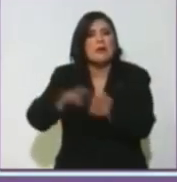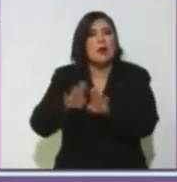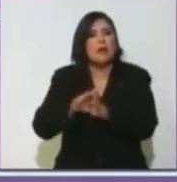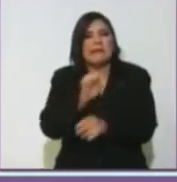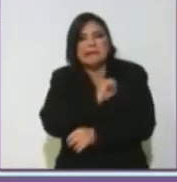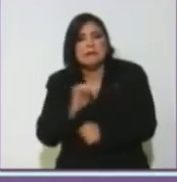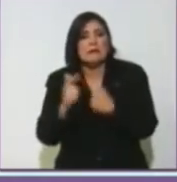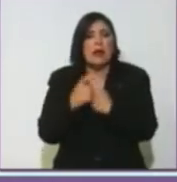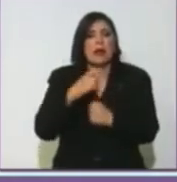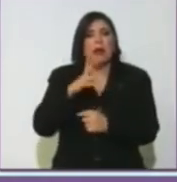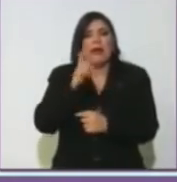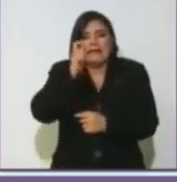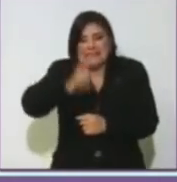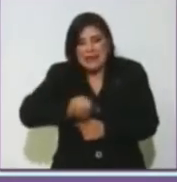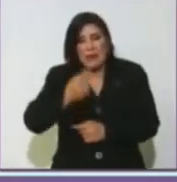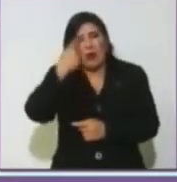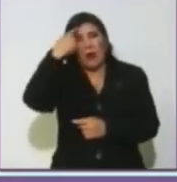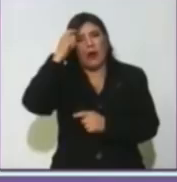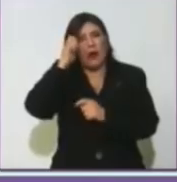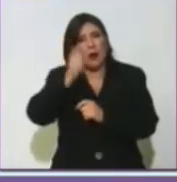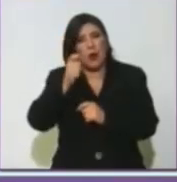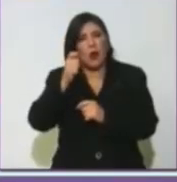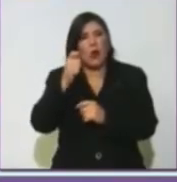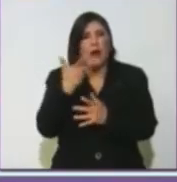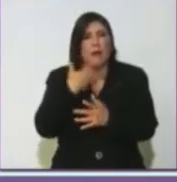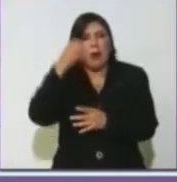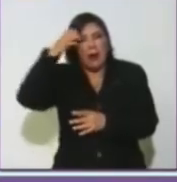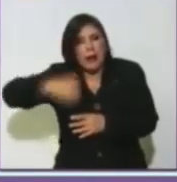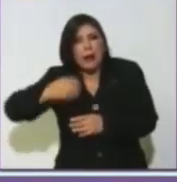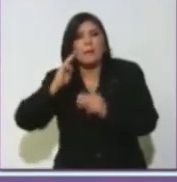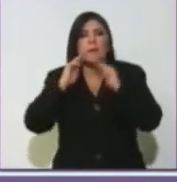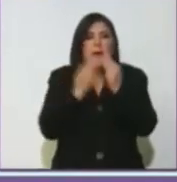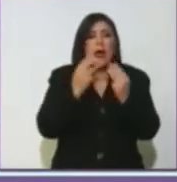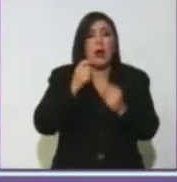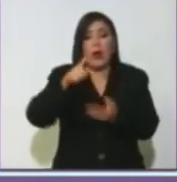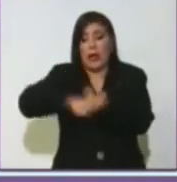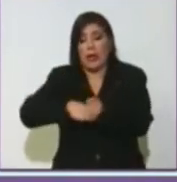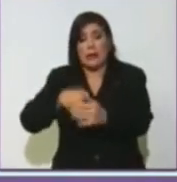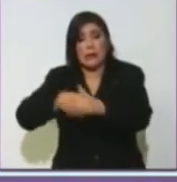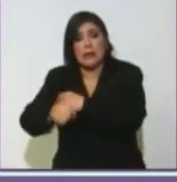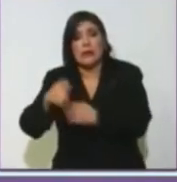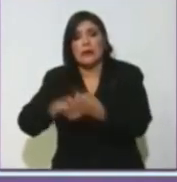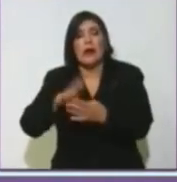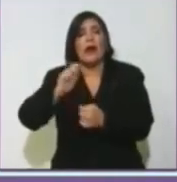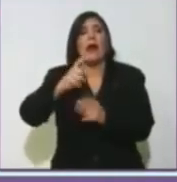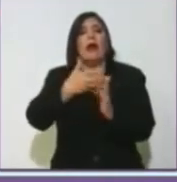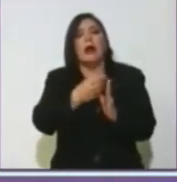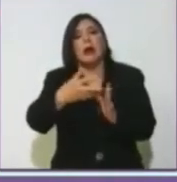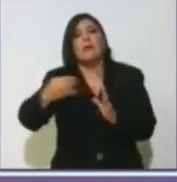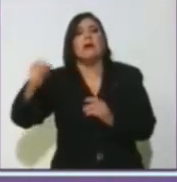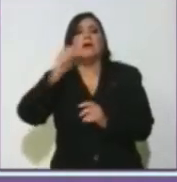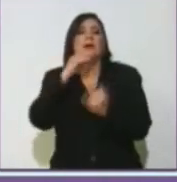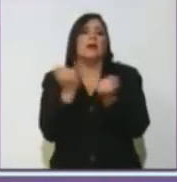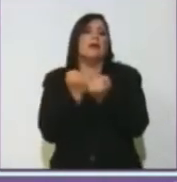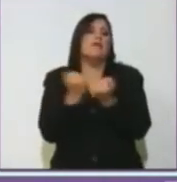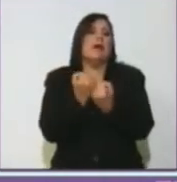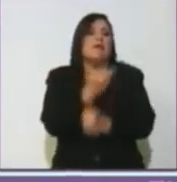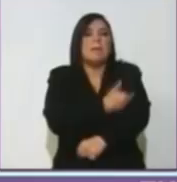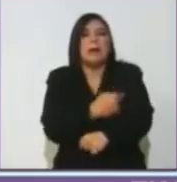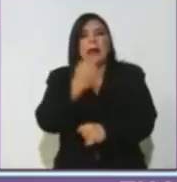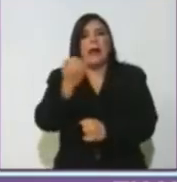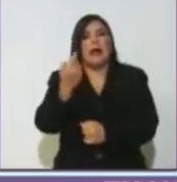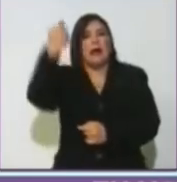conocimiento para el mal para el crimen se genera los reclusorios esto es transmitido también a las familias los más